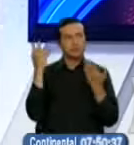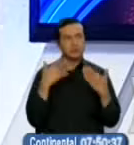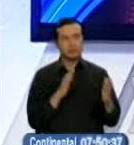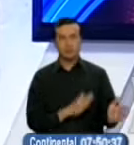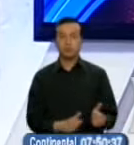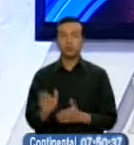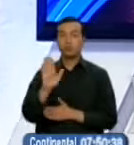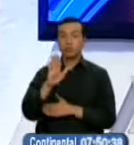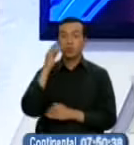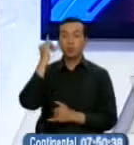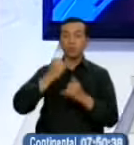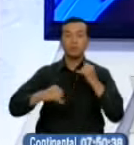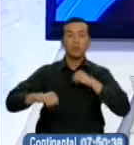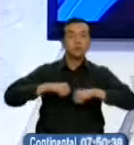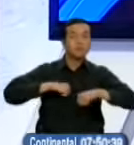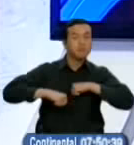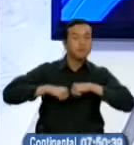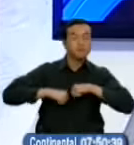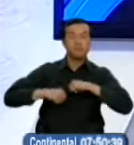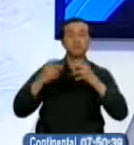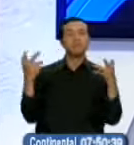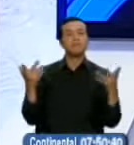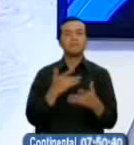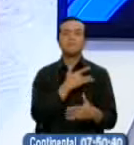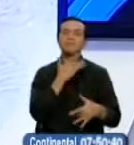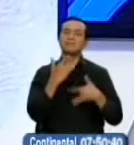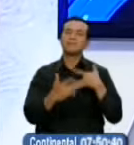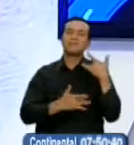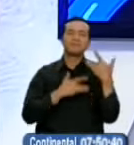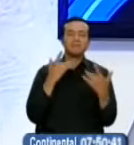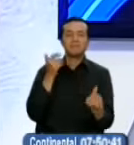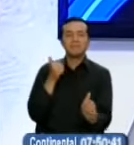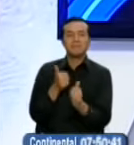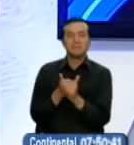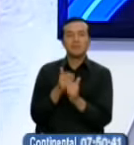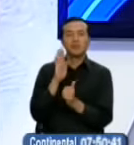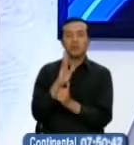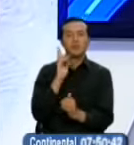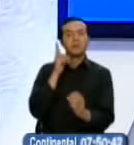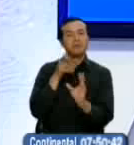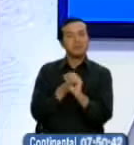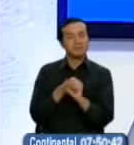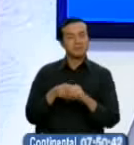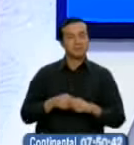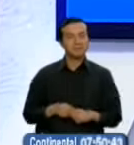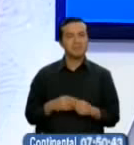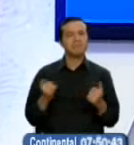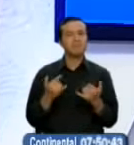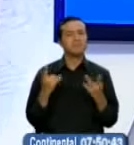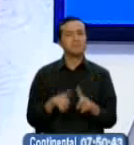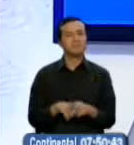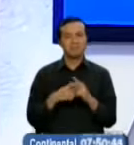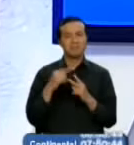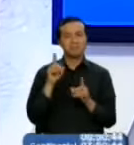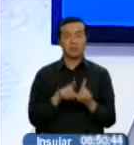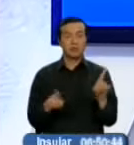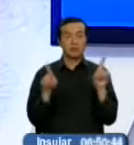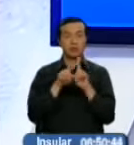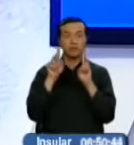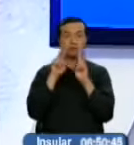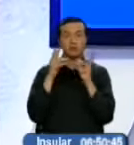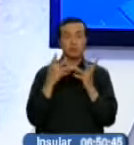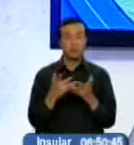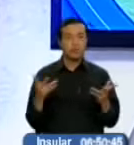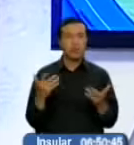realizando sus últimos entrenamientos y, por supuesto, alimentando esas ansias en la previa de su participación. Nosotros vamos a iniciar con algunos números de los Juegos